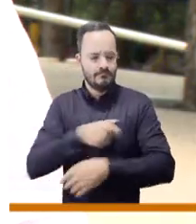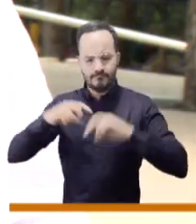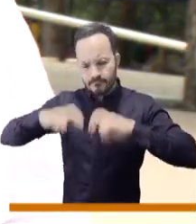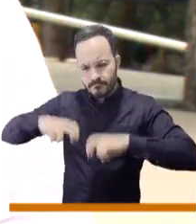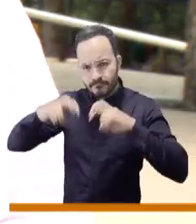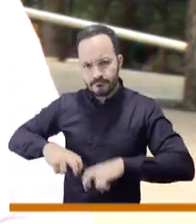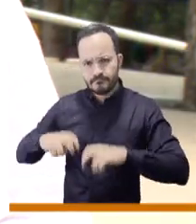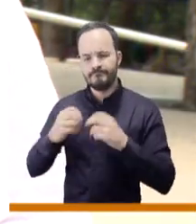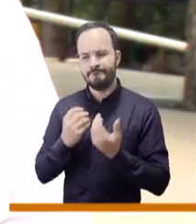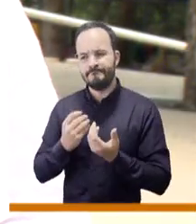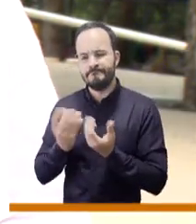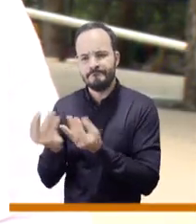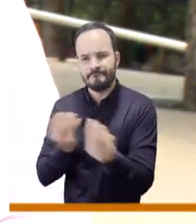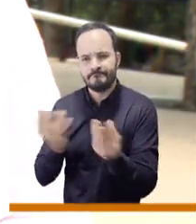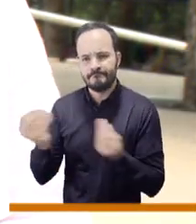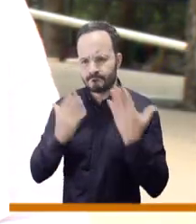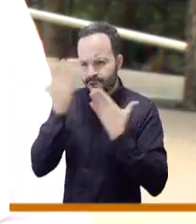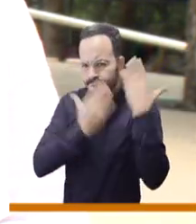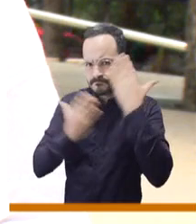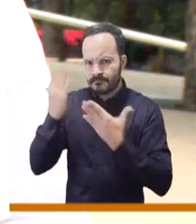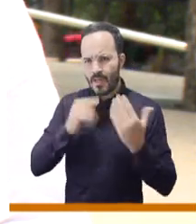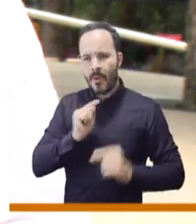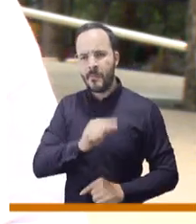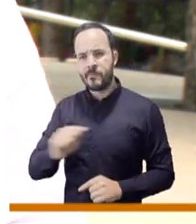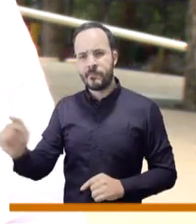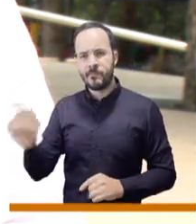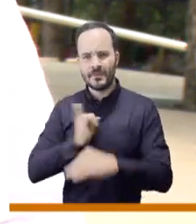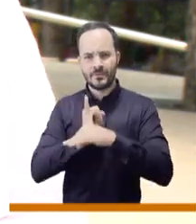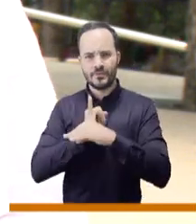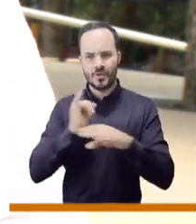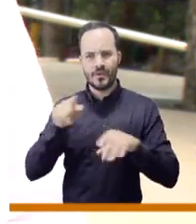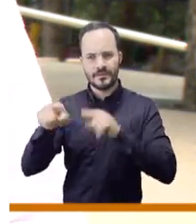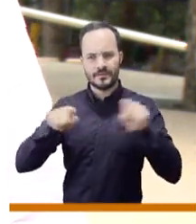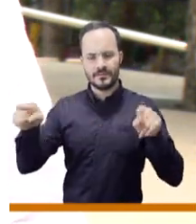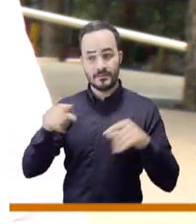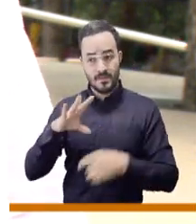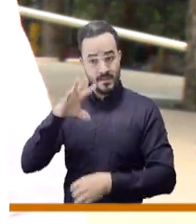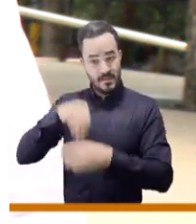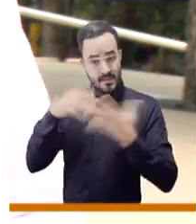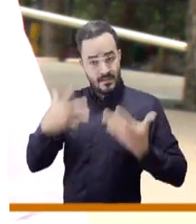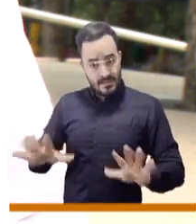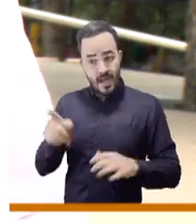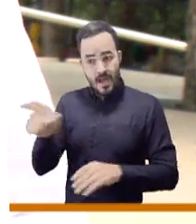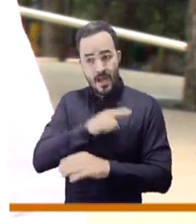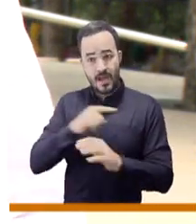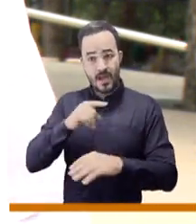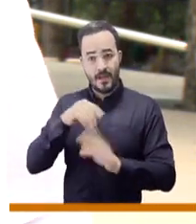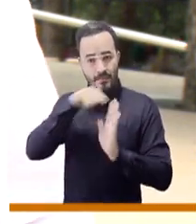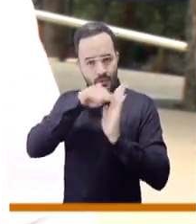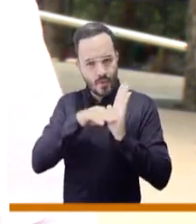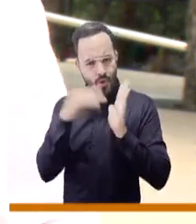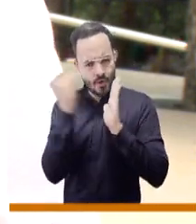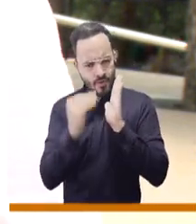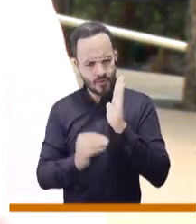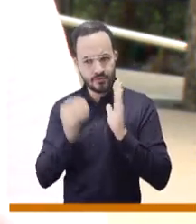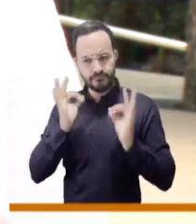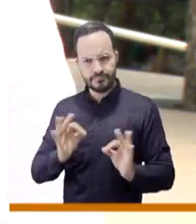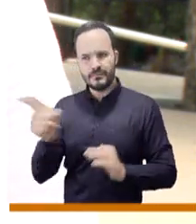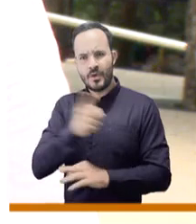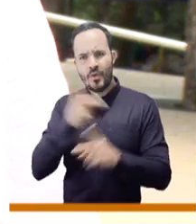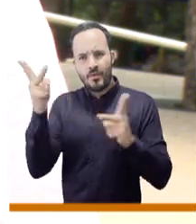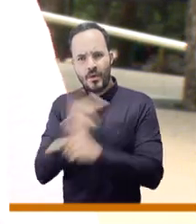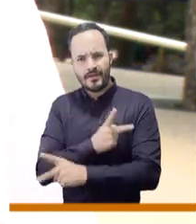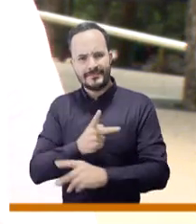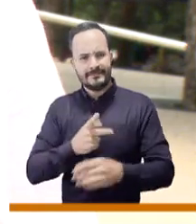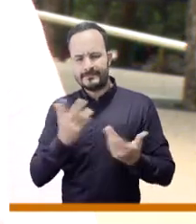ver con control político a las instituciones educativas que sí están aplicando protocolos y rutas de atención a las violencias contra